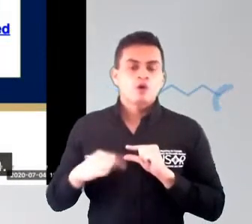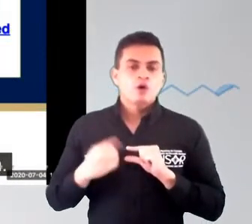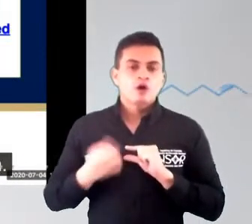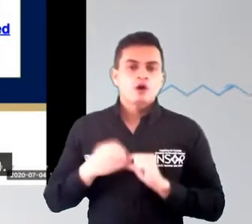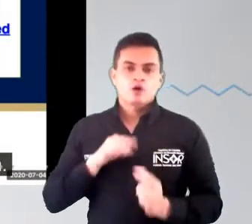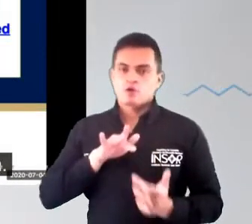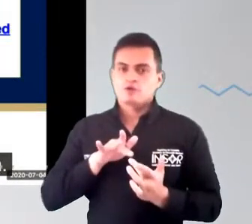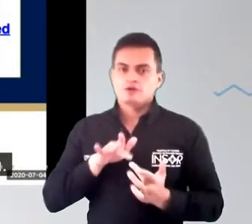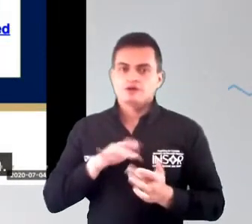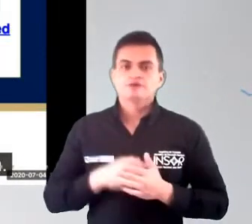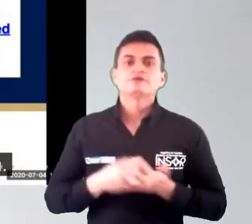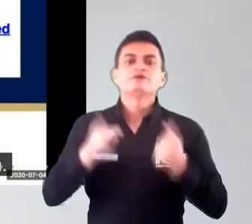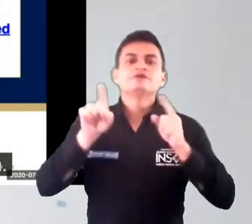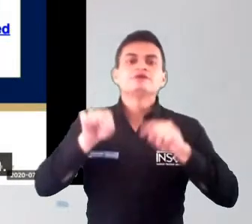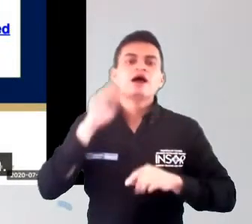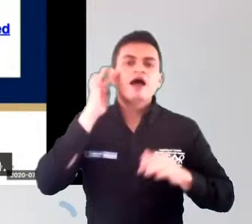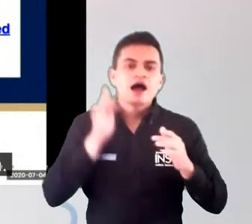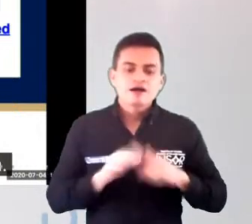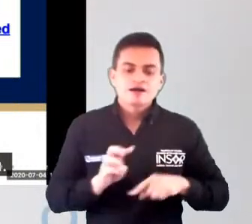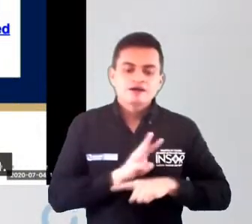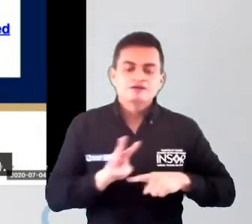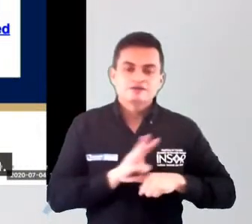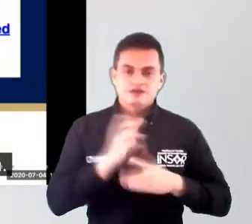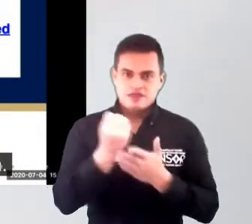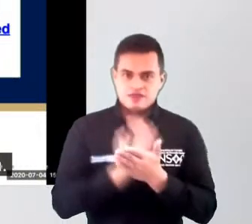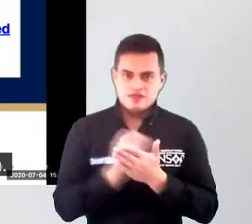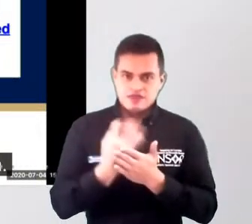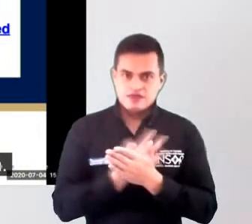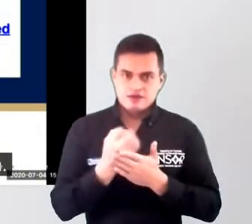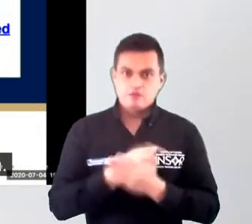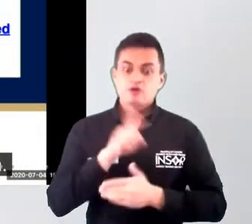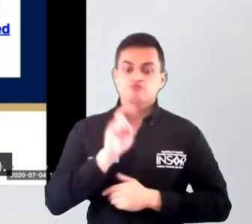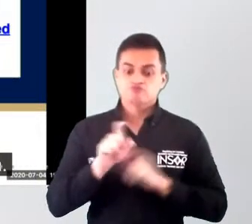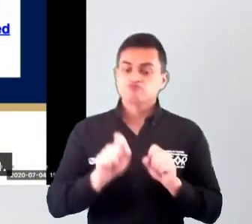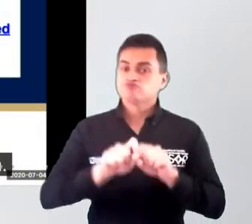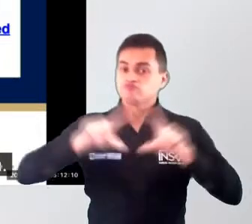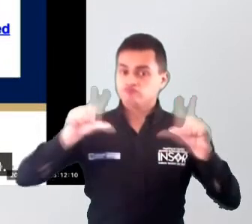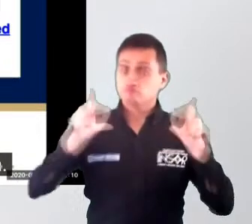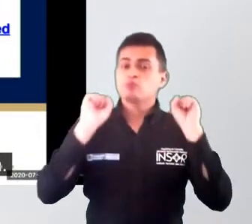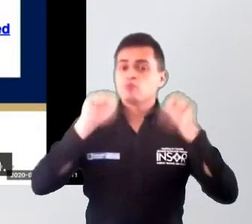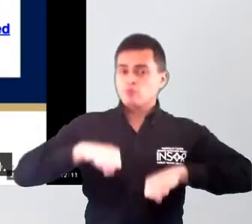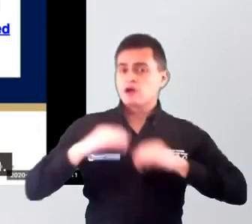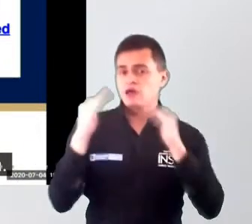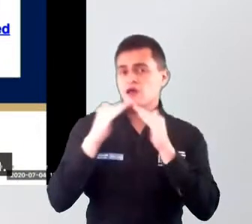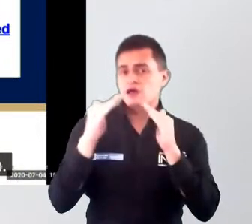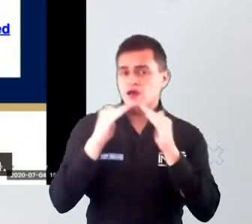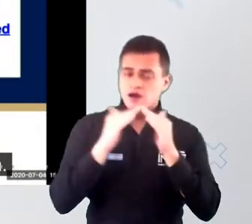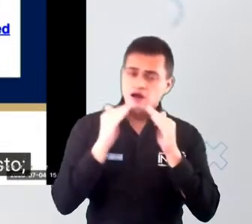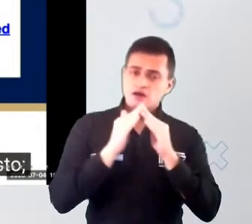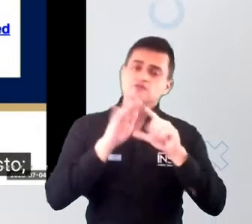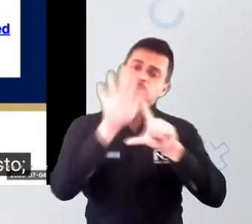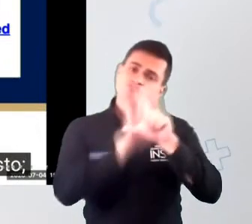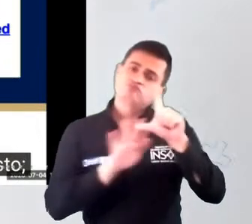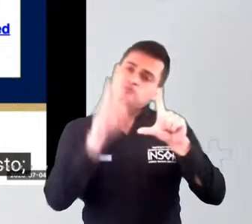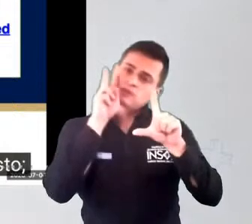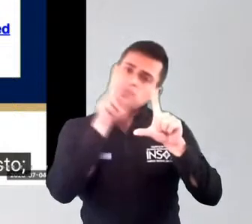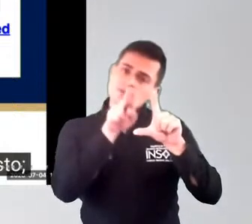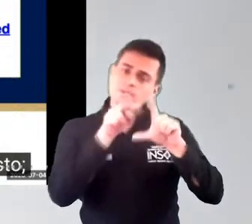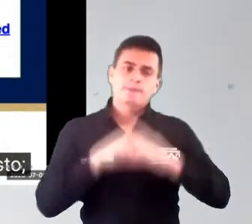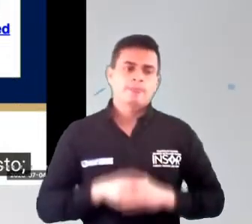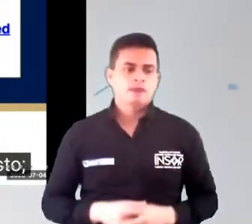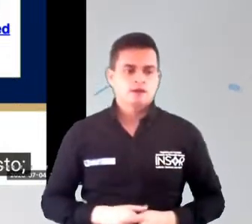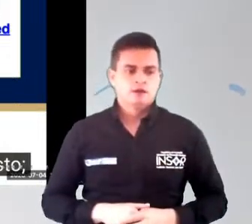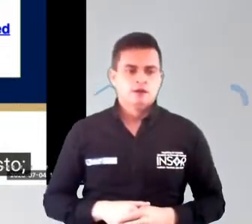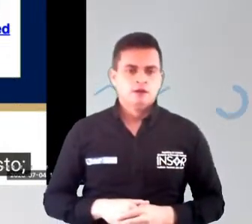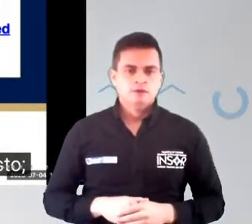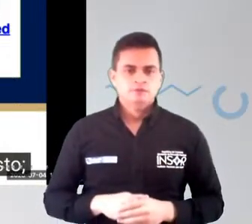a las diapositivas de la presentación para que las pueda ver o oír por separado a